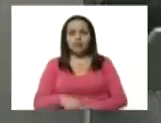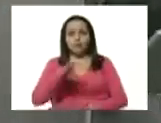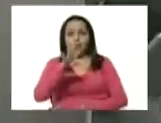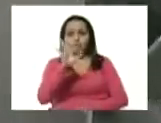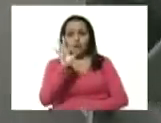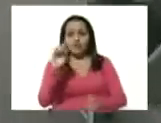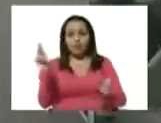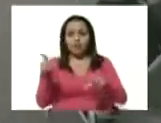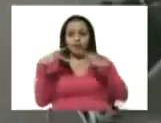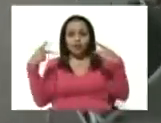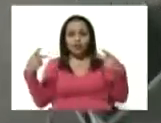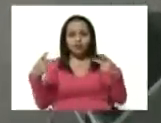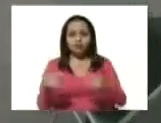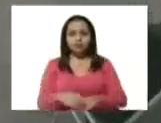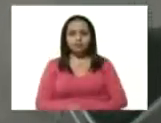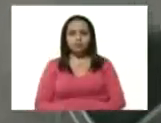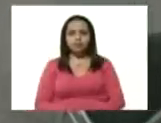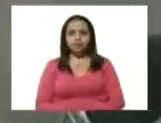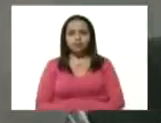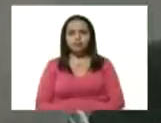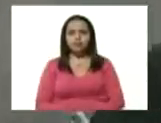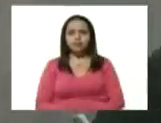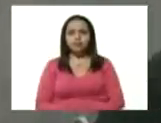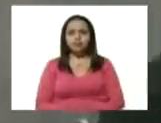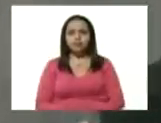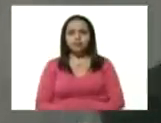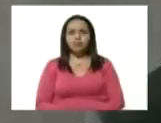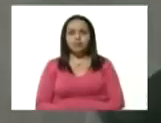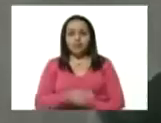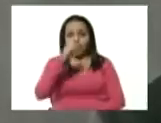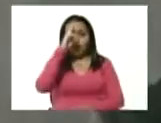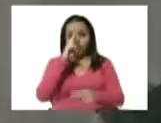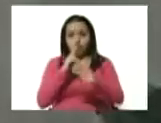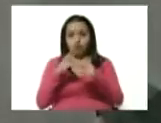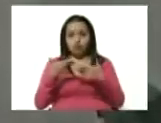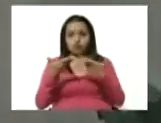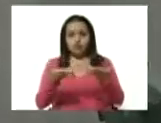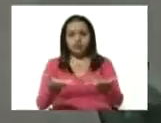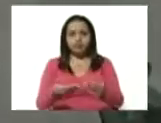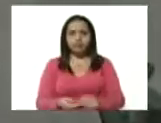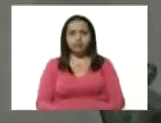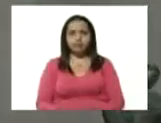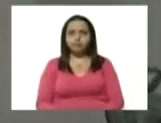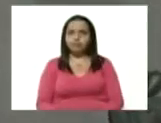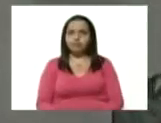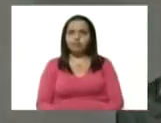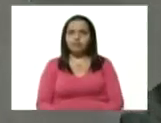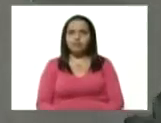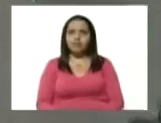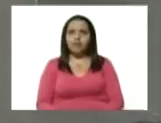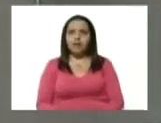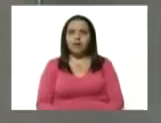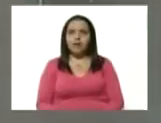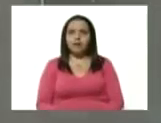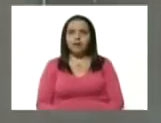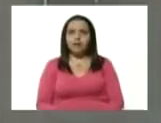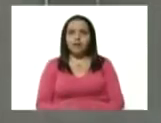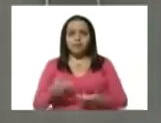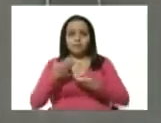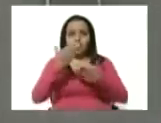4F. El reconocimiento se otorga bajo las premisas de ética, pluralidad y